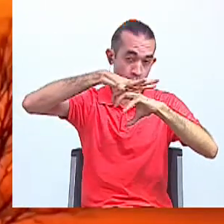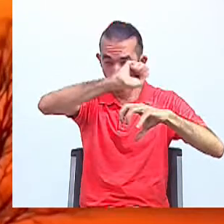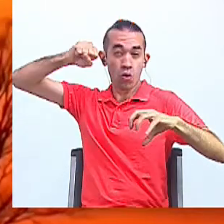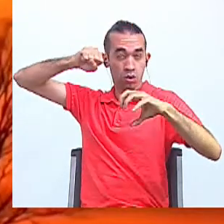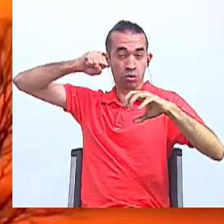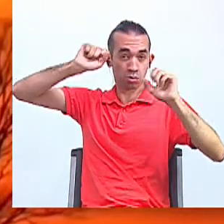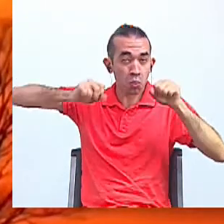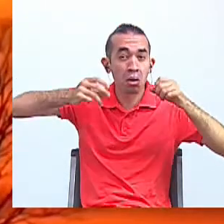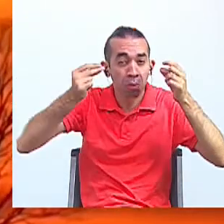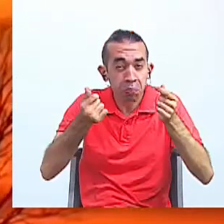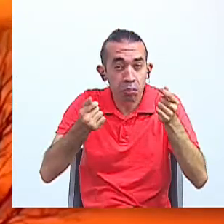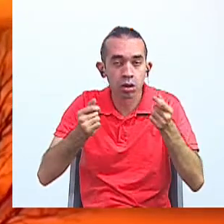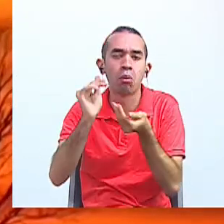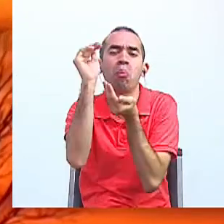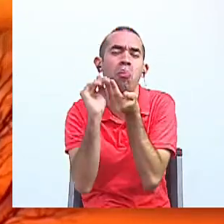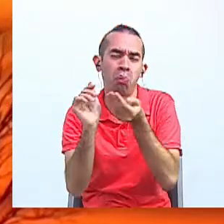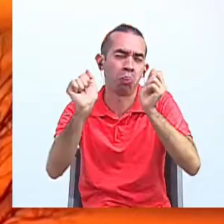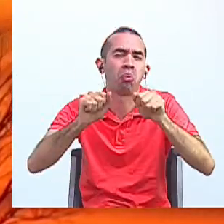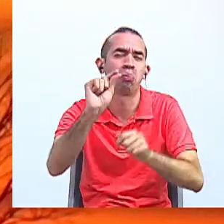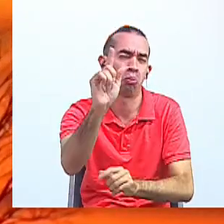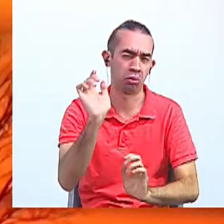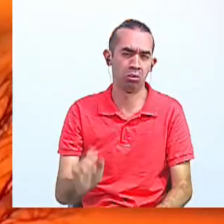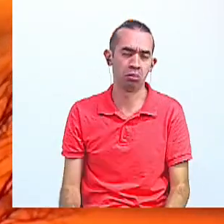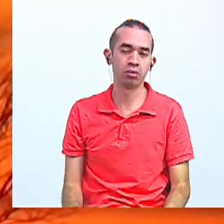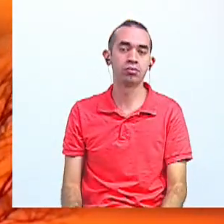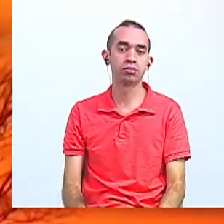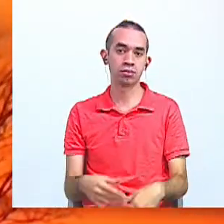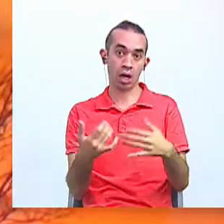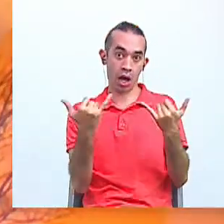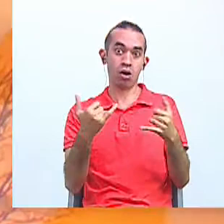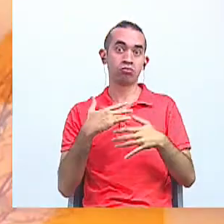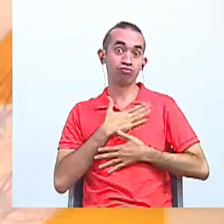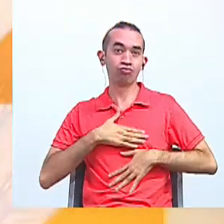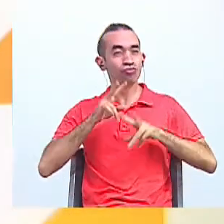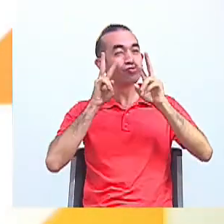De ahora en adelante, trata de apreciar cada atardecer.